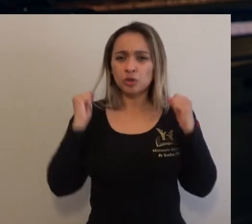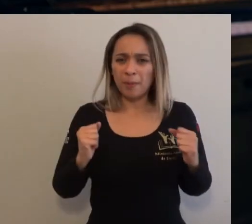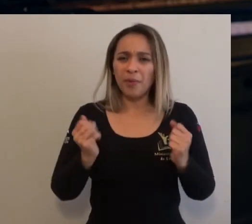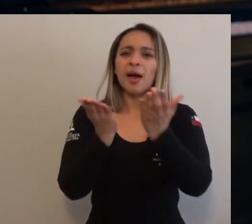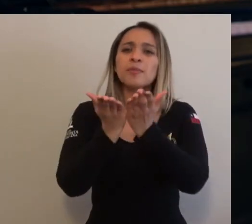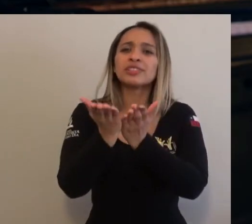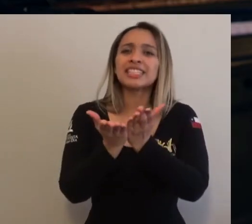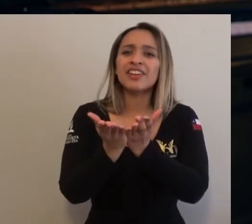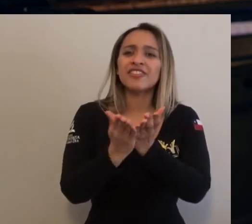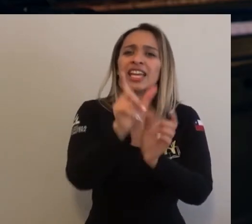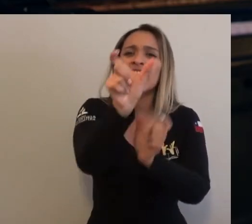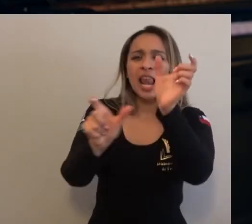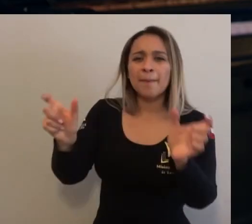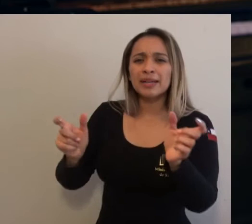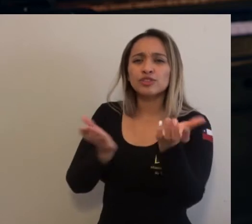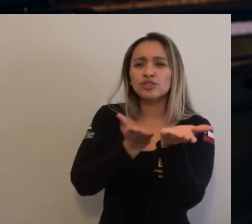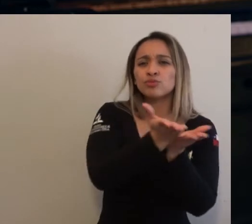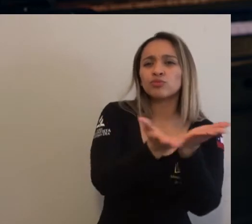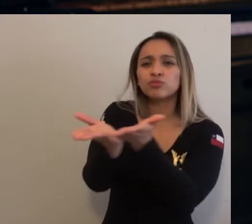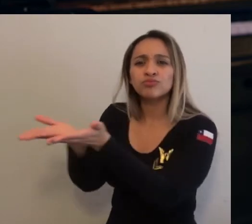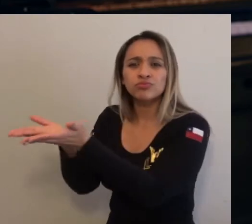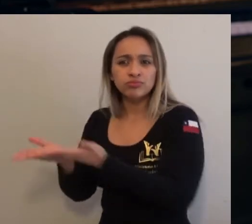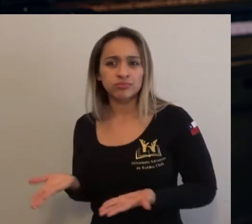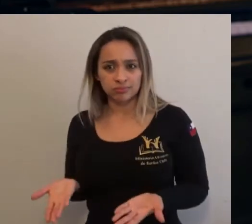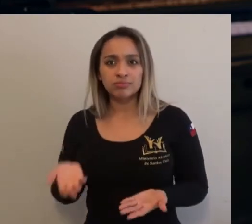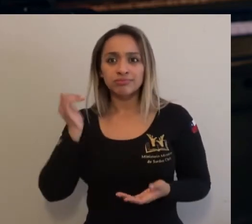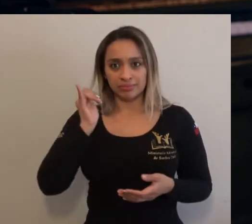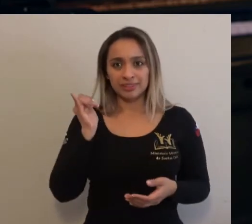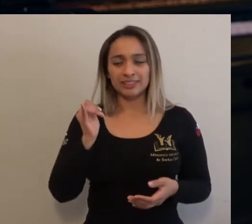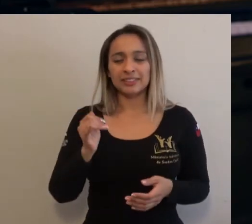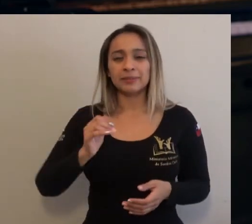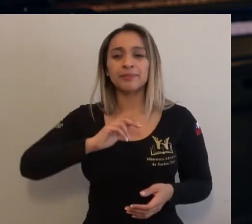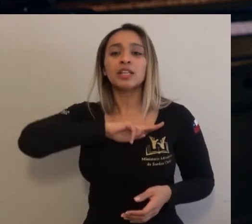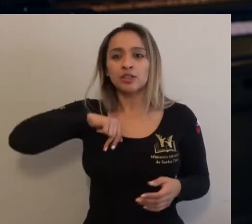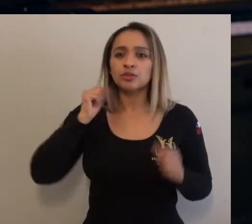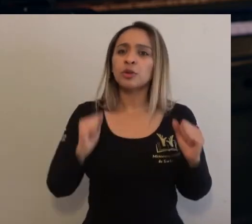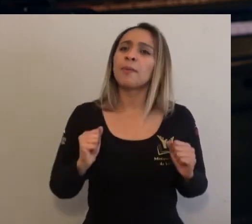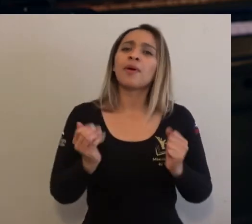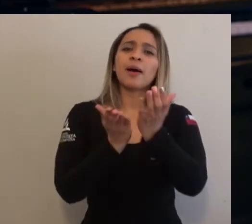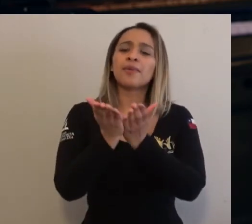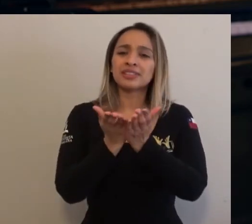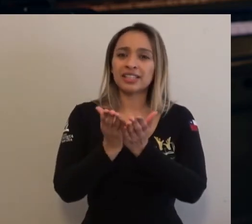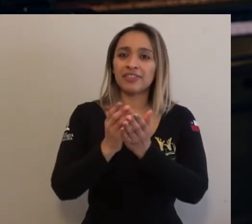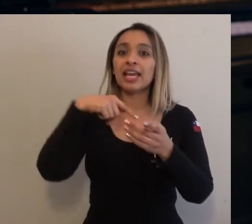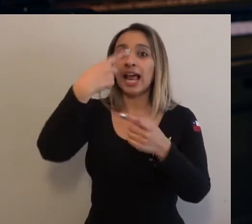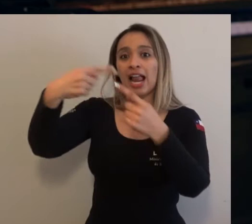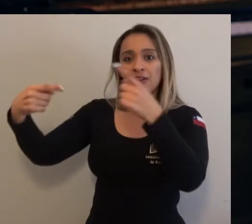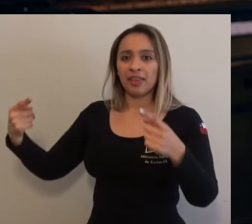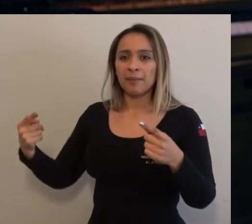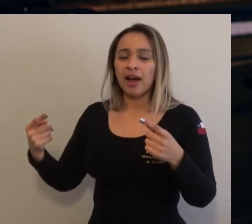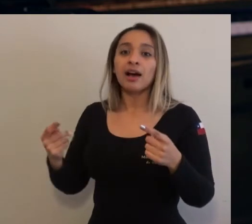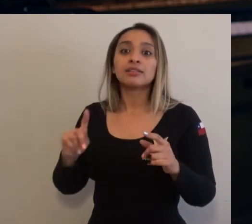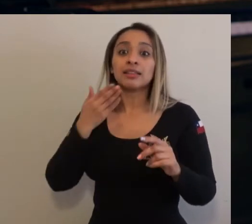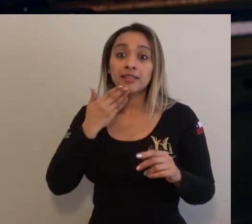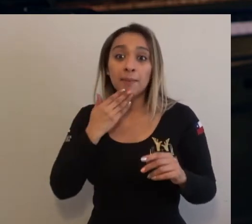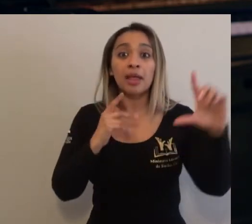que el Señor Jesús vino a esta tierra a servir a las demás personas. Vino a servir a esas personas que las demás personas consideraban